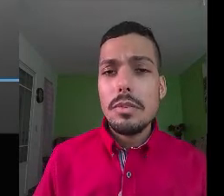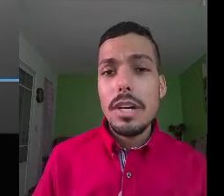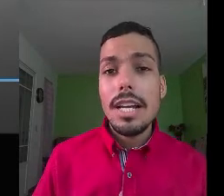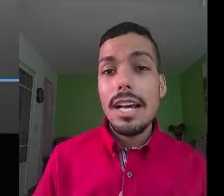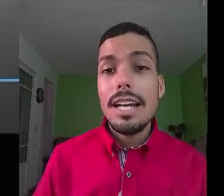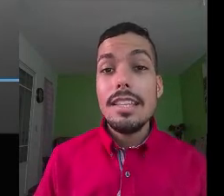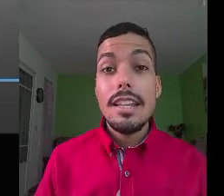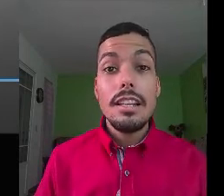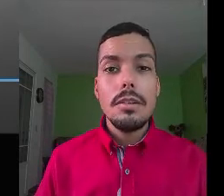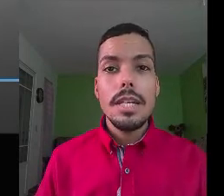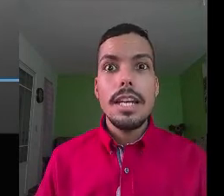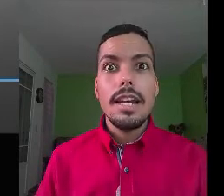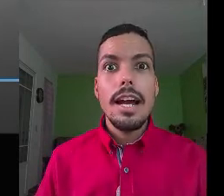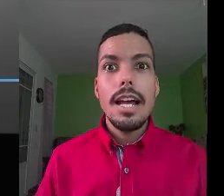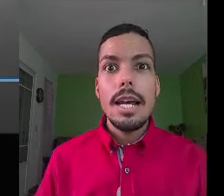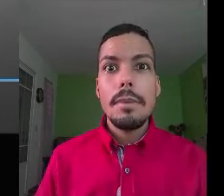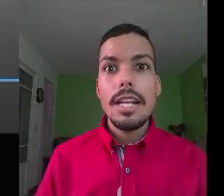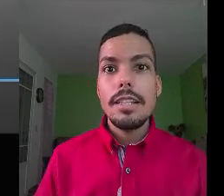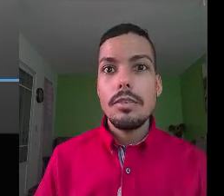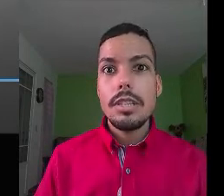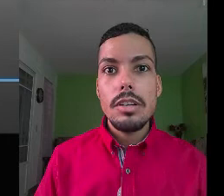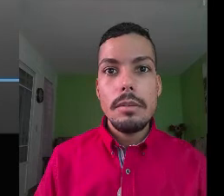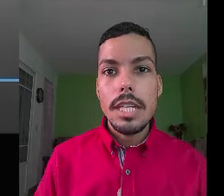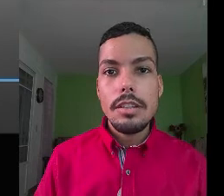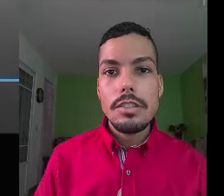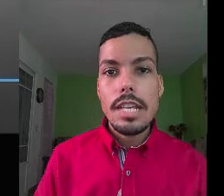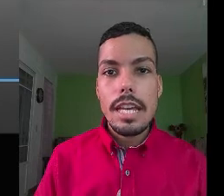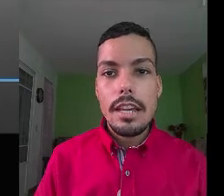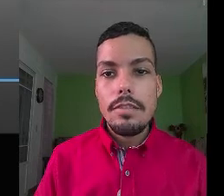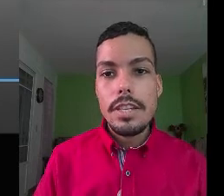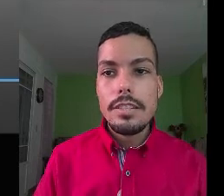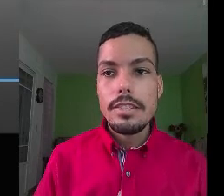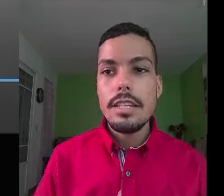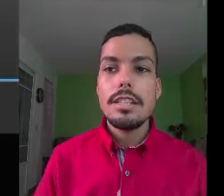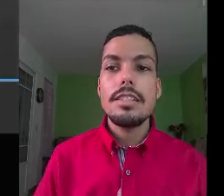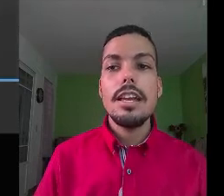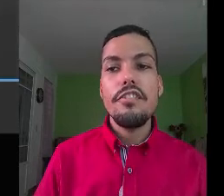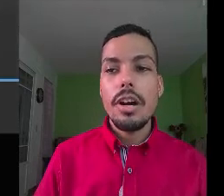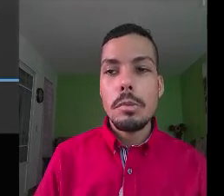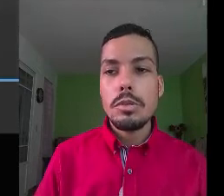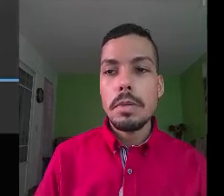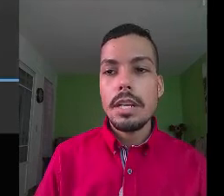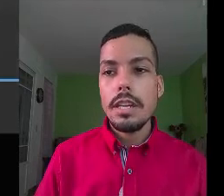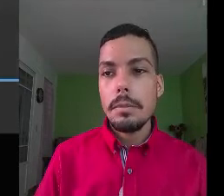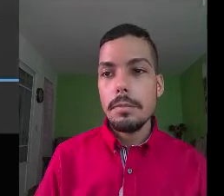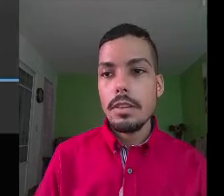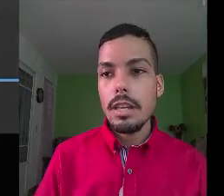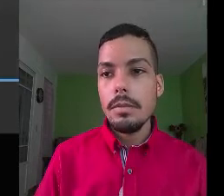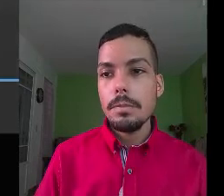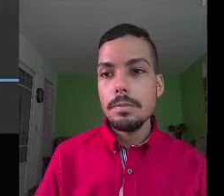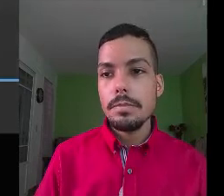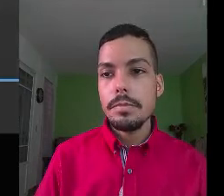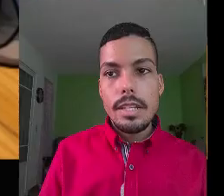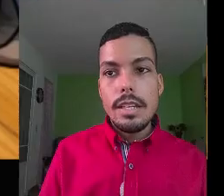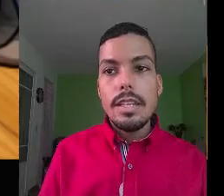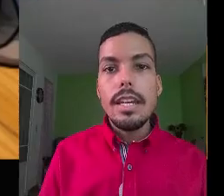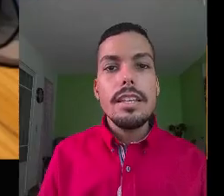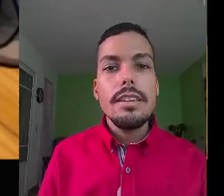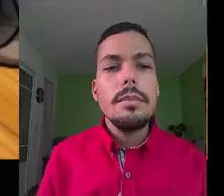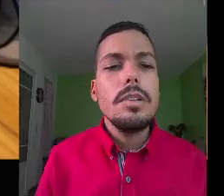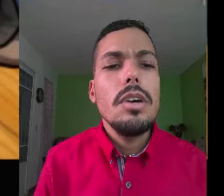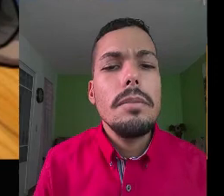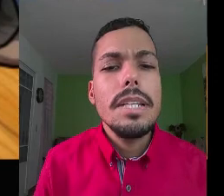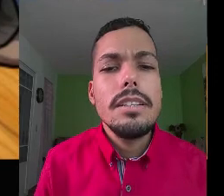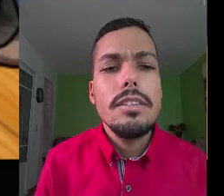salón virtual, añadirlo, mire, a la pared de nuestros amiguitos de ABC, así que vamos para allá, ¿ok? Y